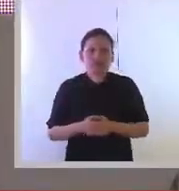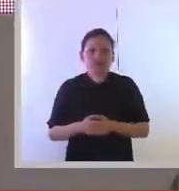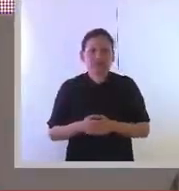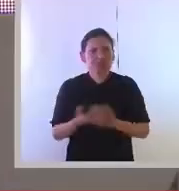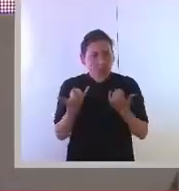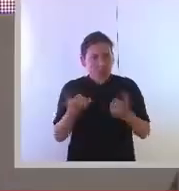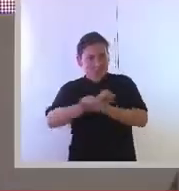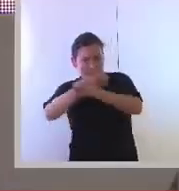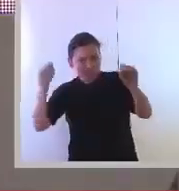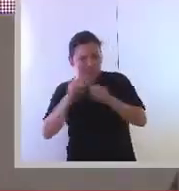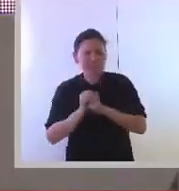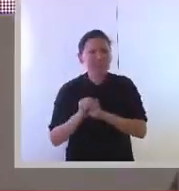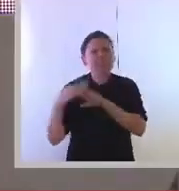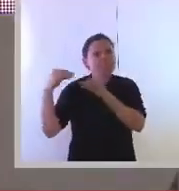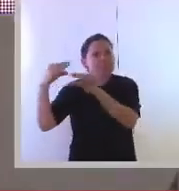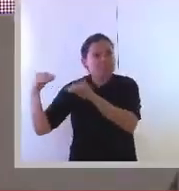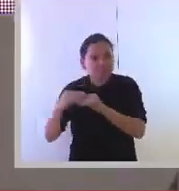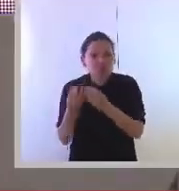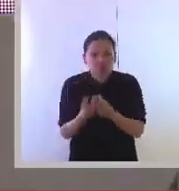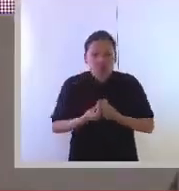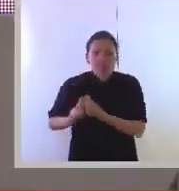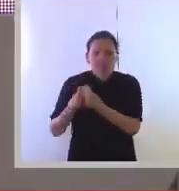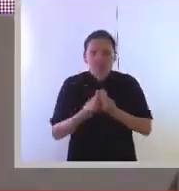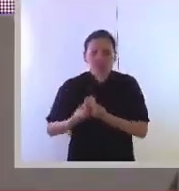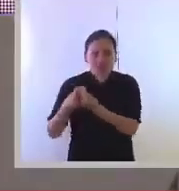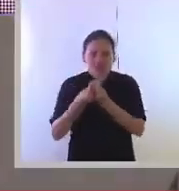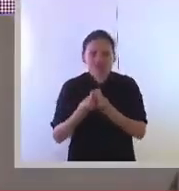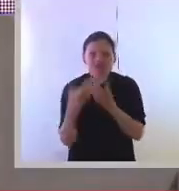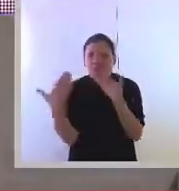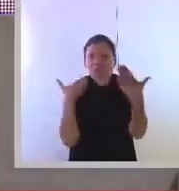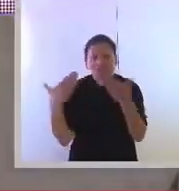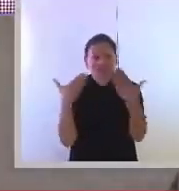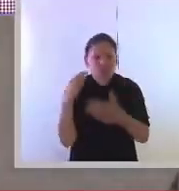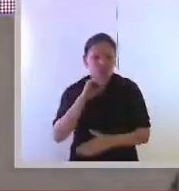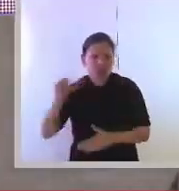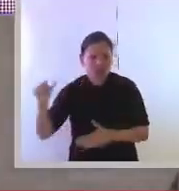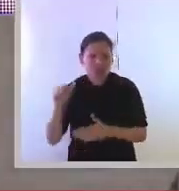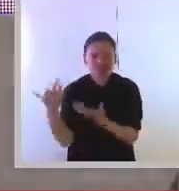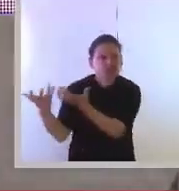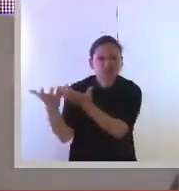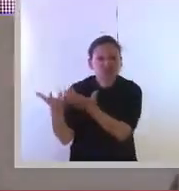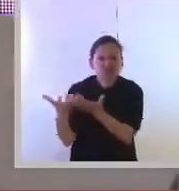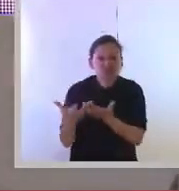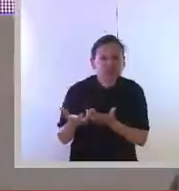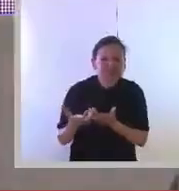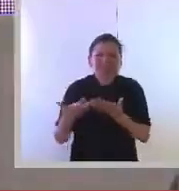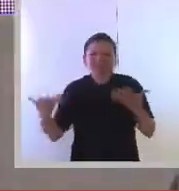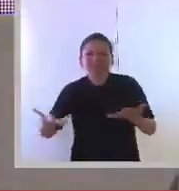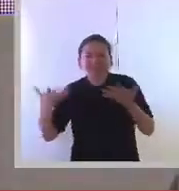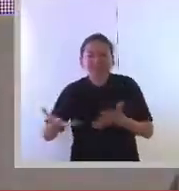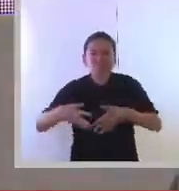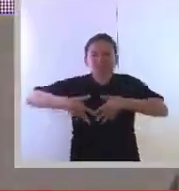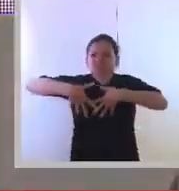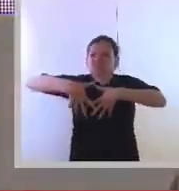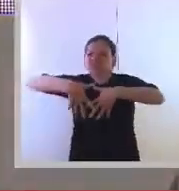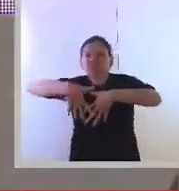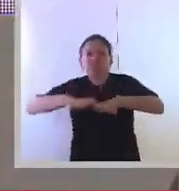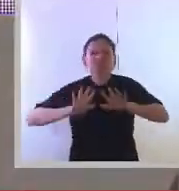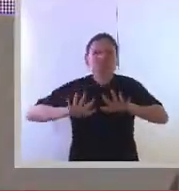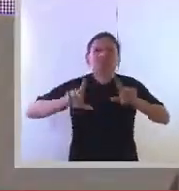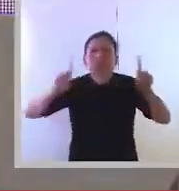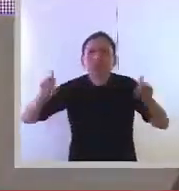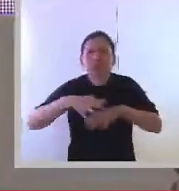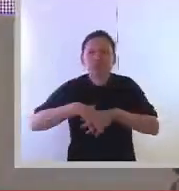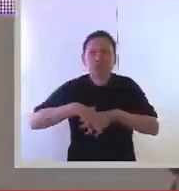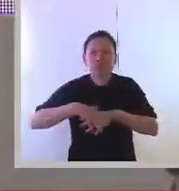Esta mañana hablaba con una comisión de campesinos y campesinas que venían a tratar de hacer movilización en torno